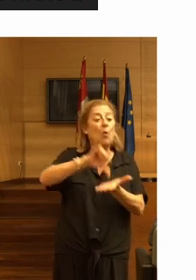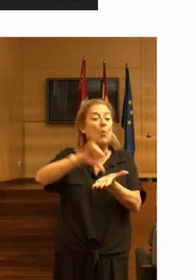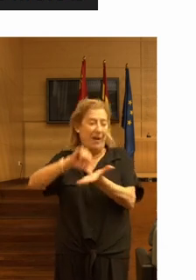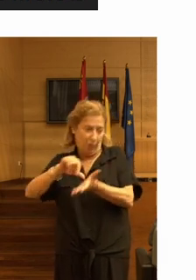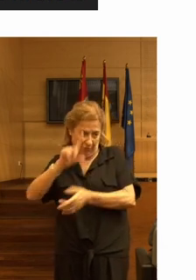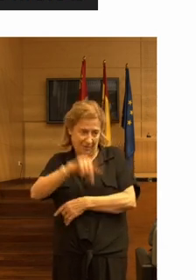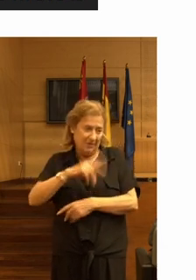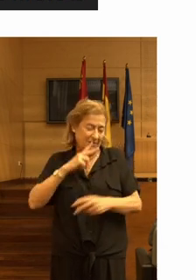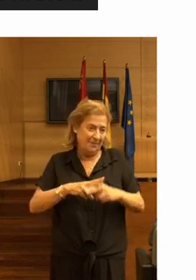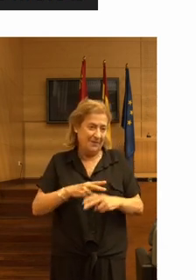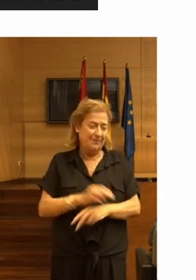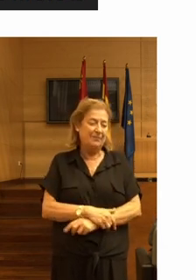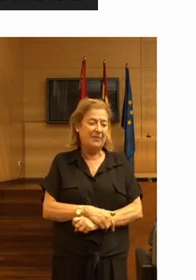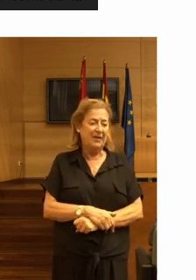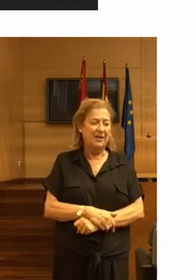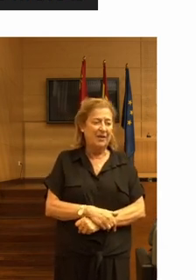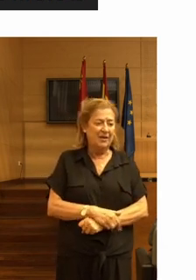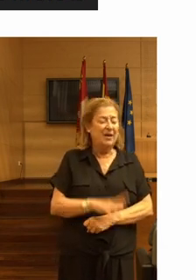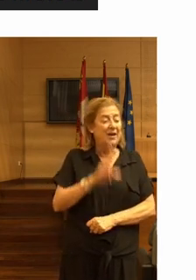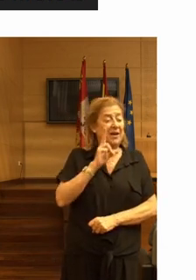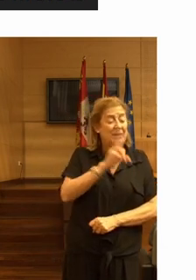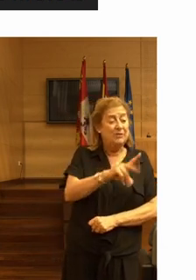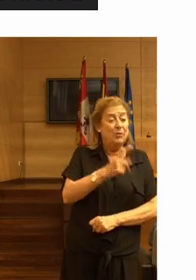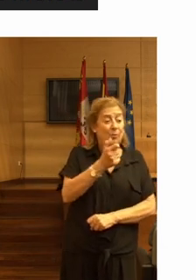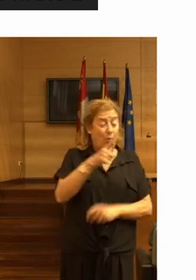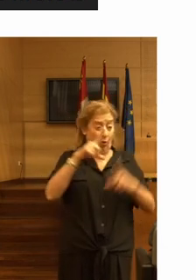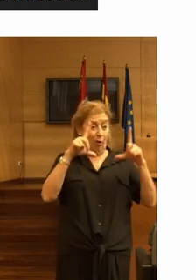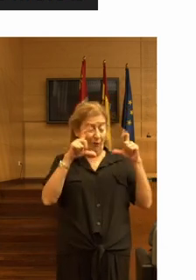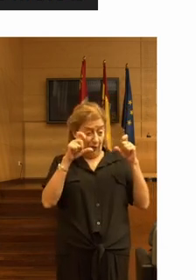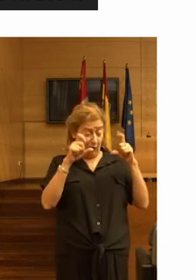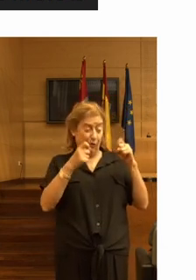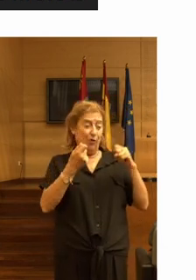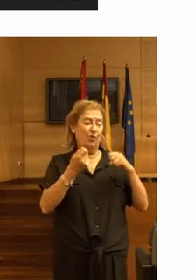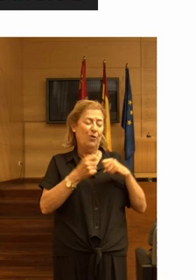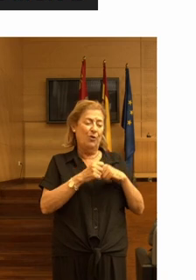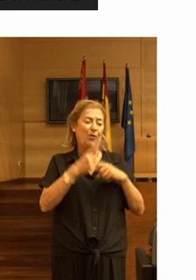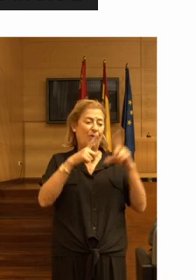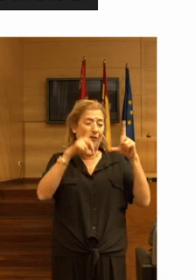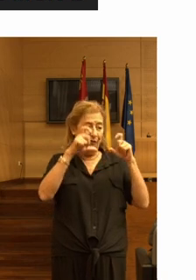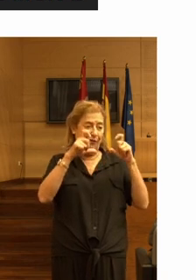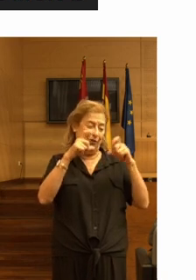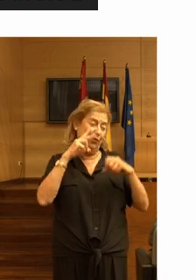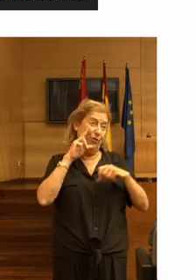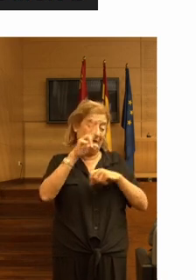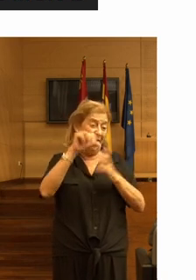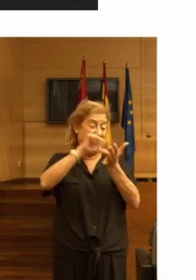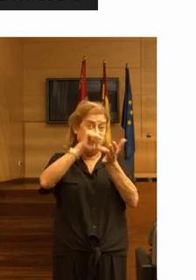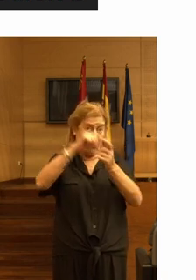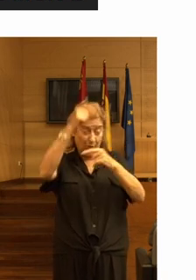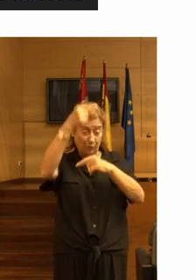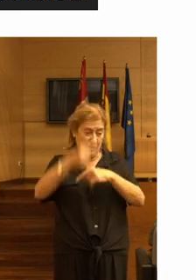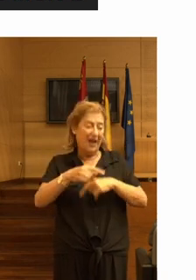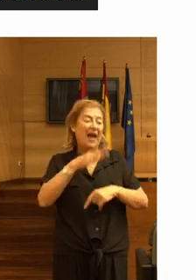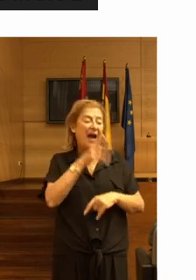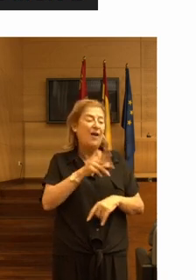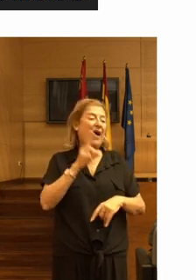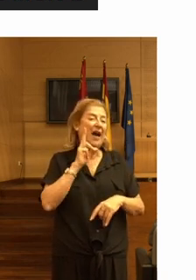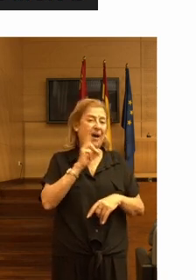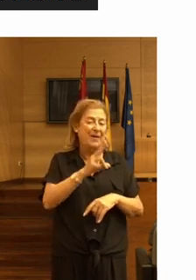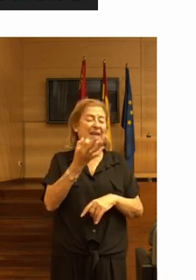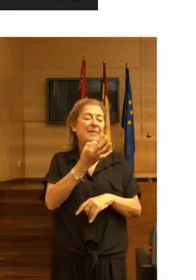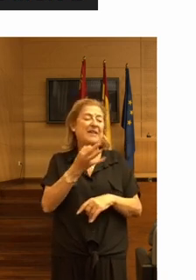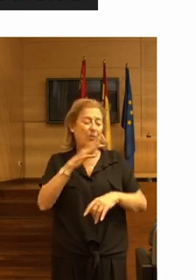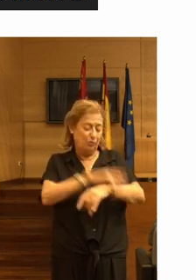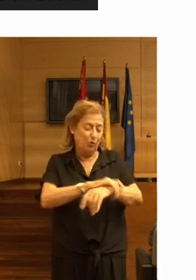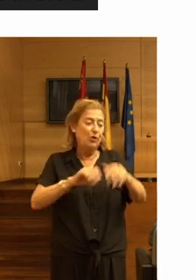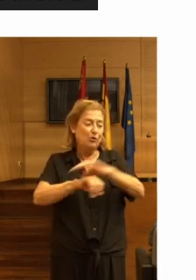¿no? Vale, visto un poco la foto, una foto desde satélite de los centros, vamos a ver qué ha ocurrido con las